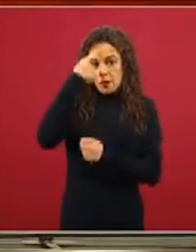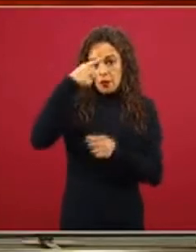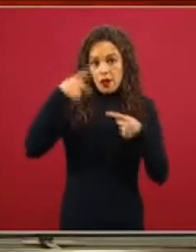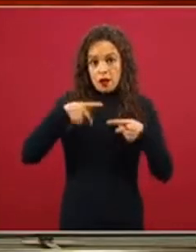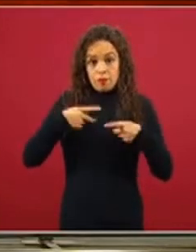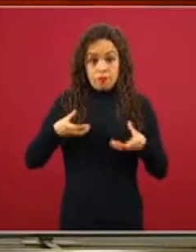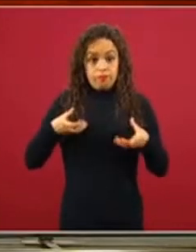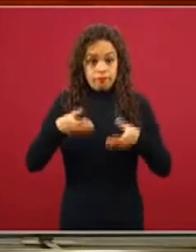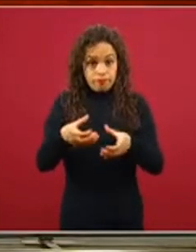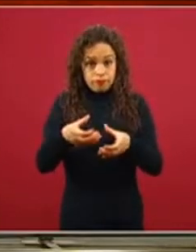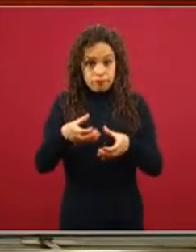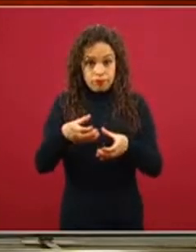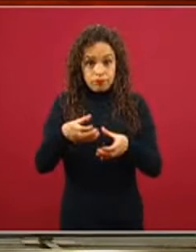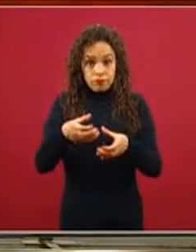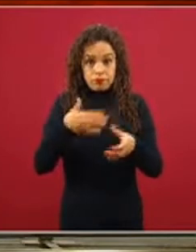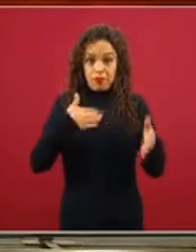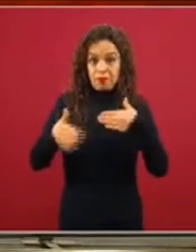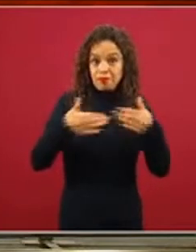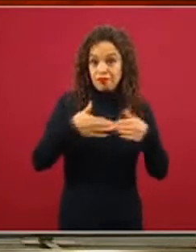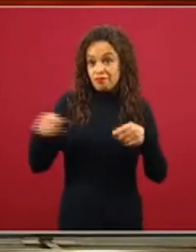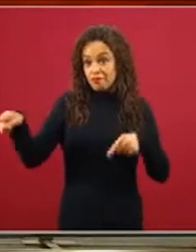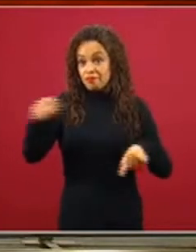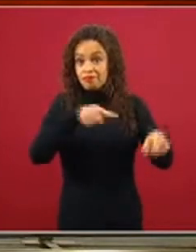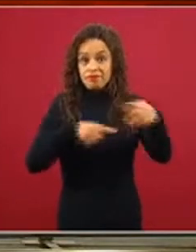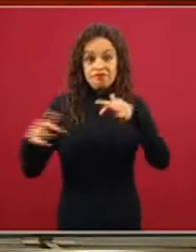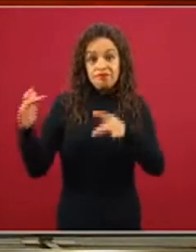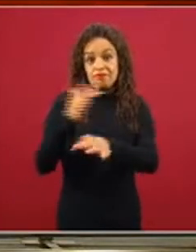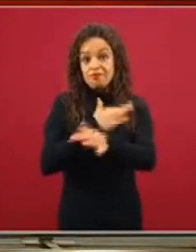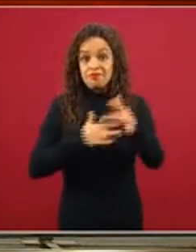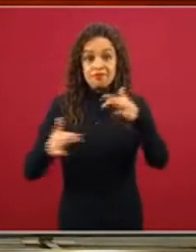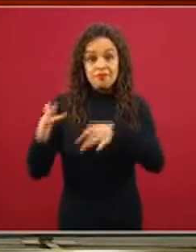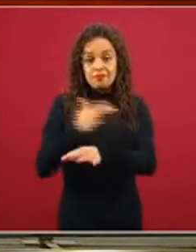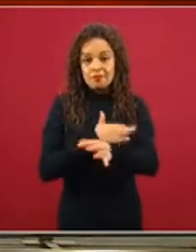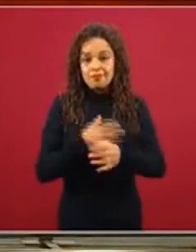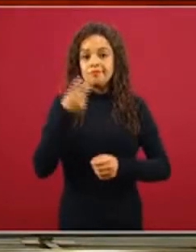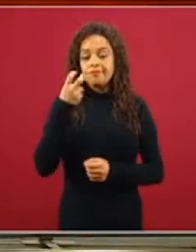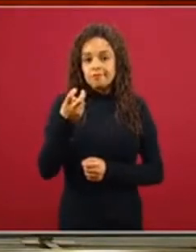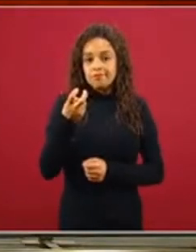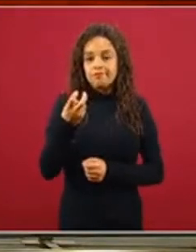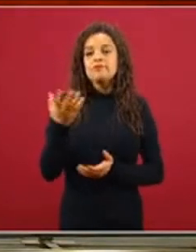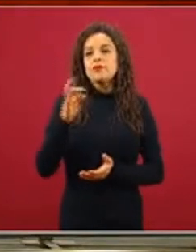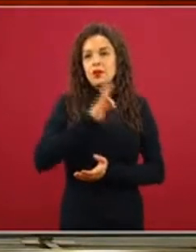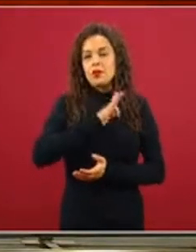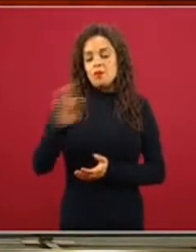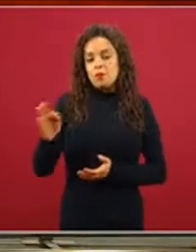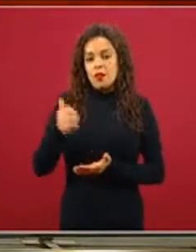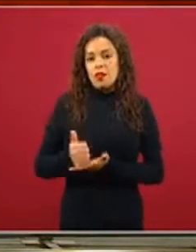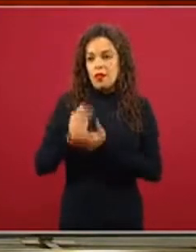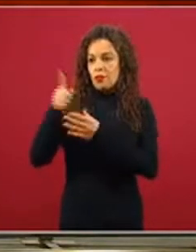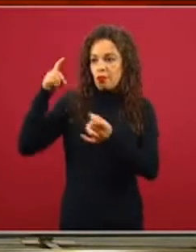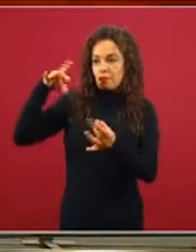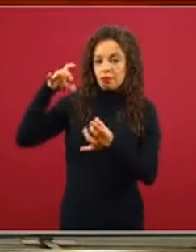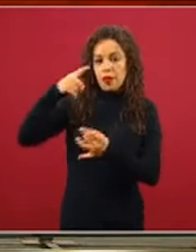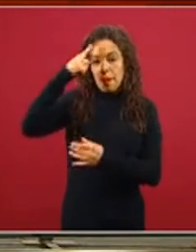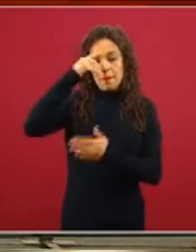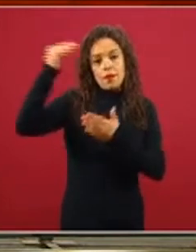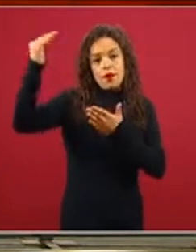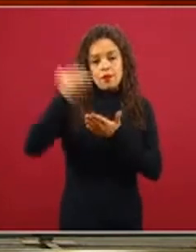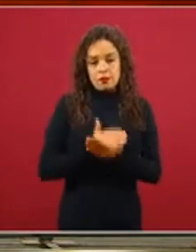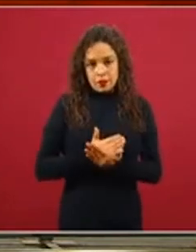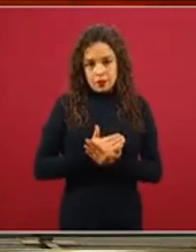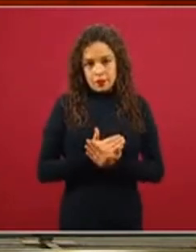espacio público, es precisamente el que lleva a disminuir los contagios. Al disminuir los